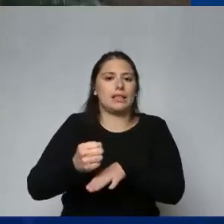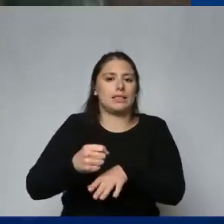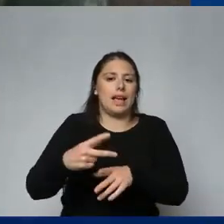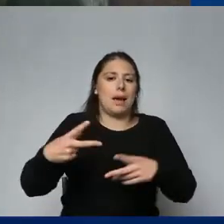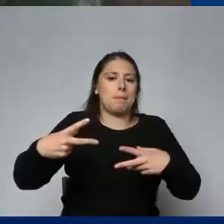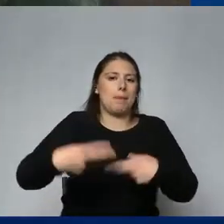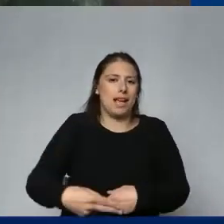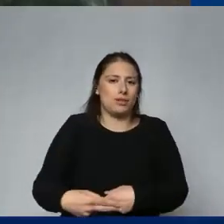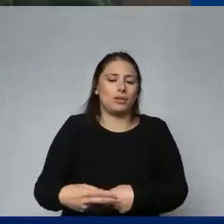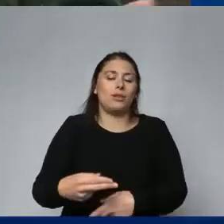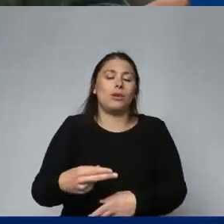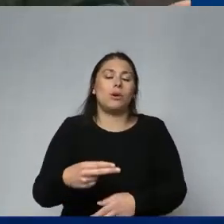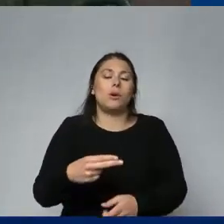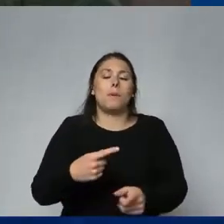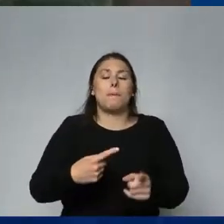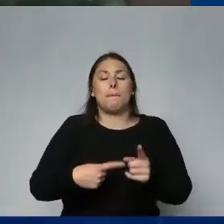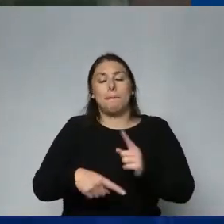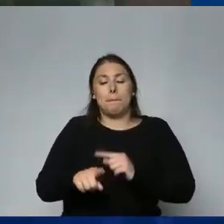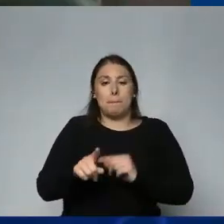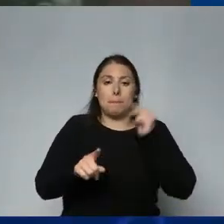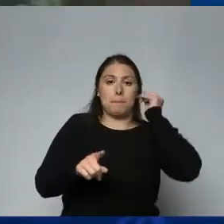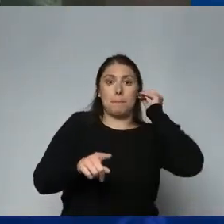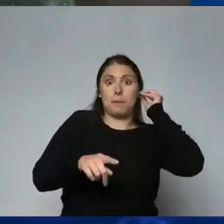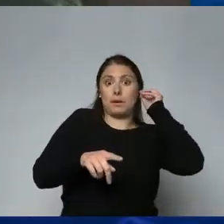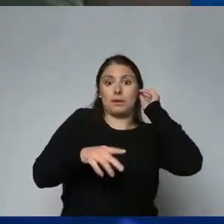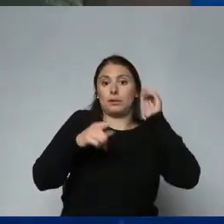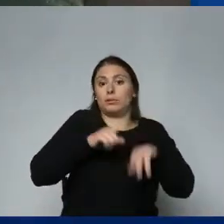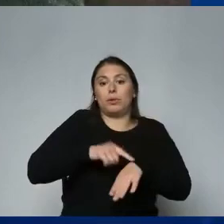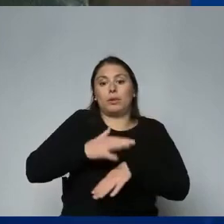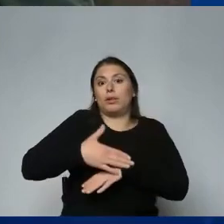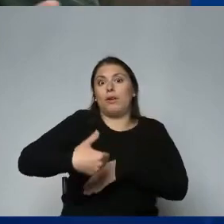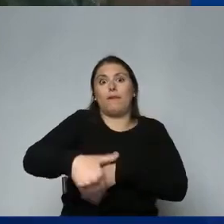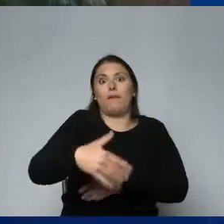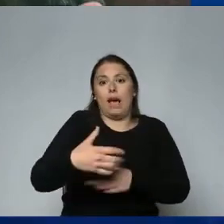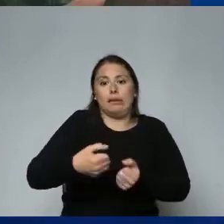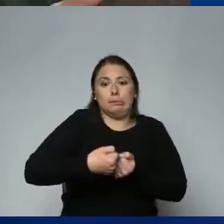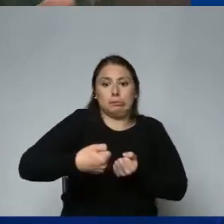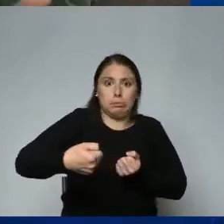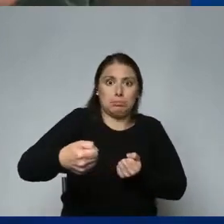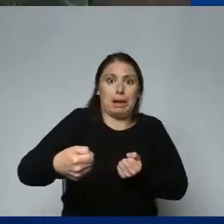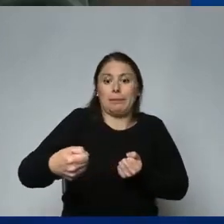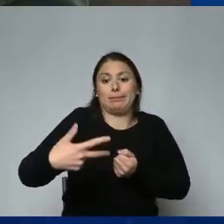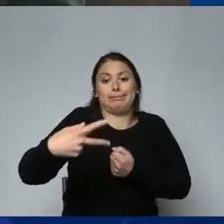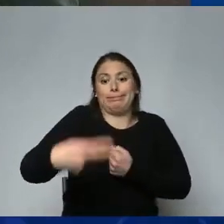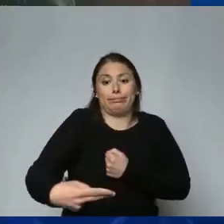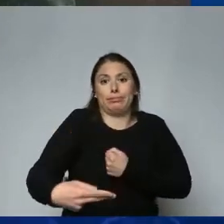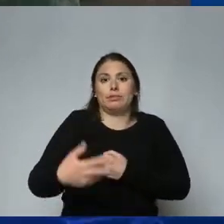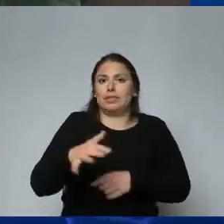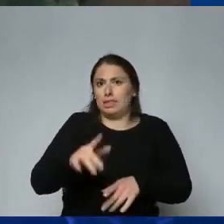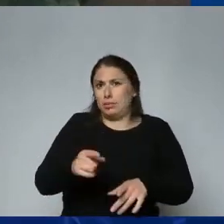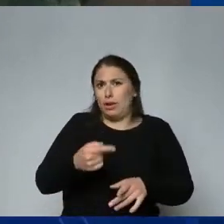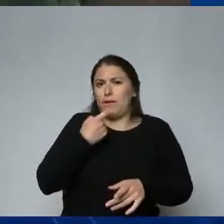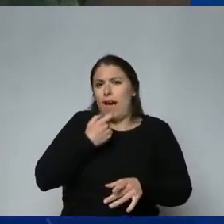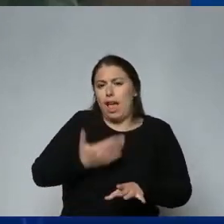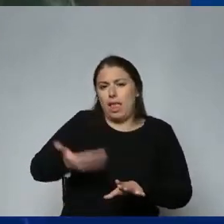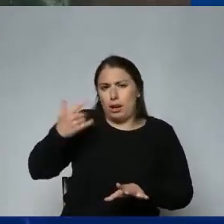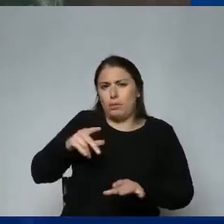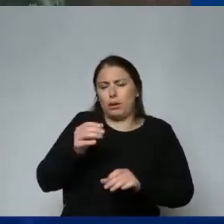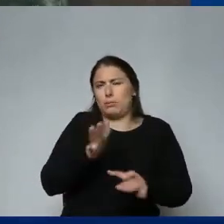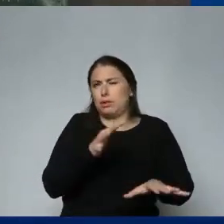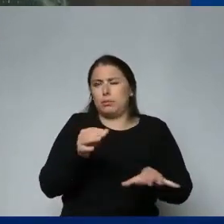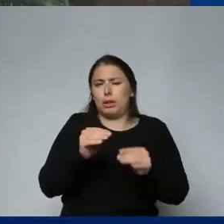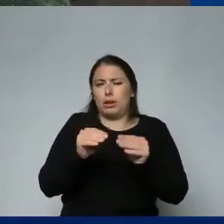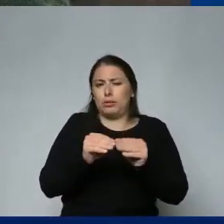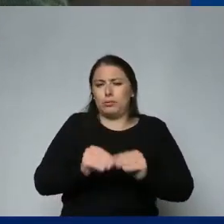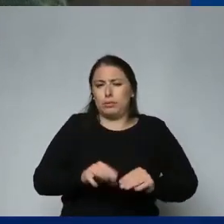plazos, en un momento se va a terminar. Y no falta tanto, ¿no? Porque esto ya tiene como 10 años. Yo no he sacado las